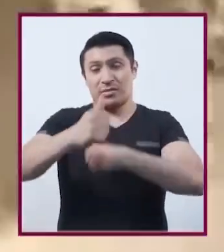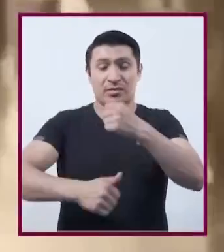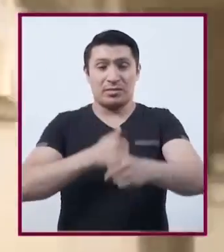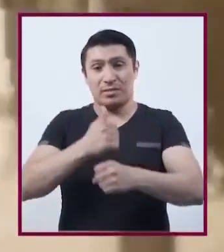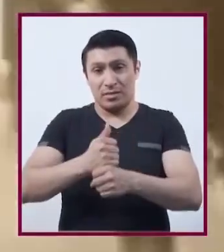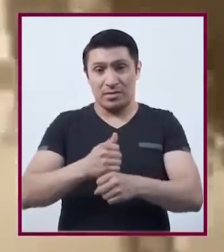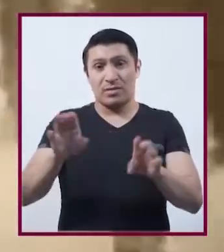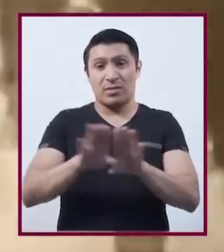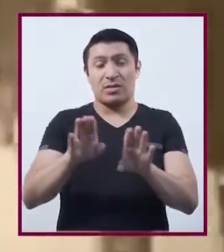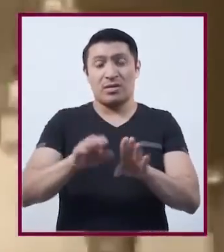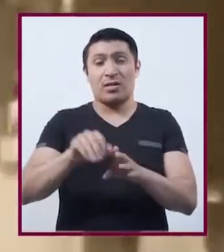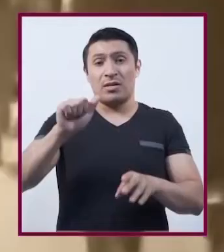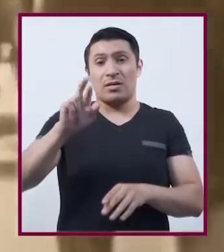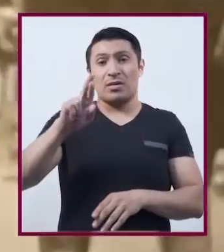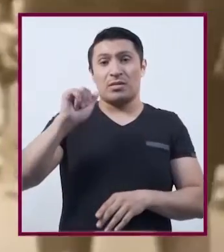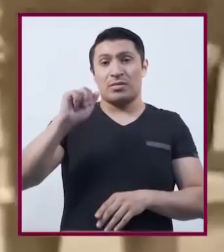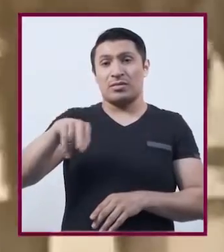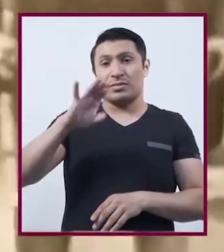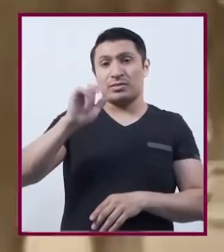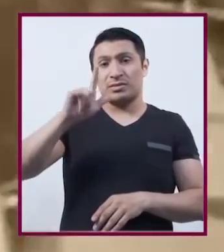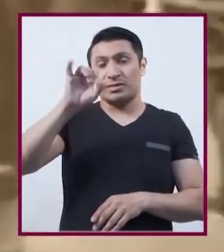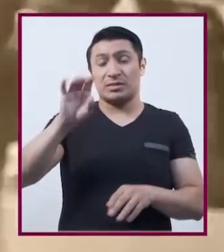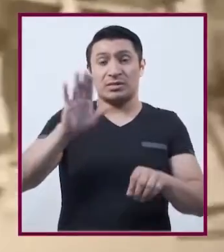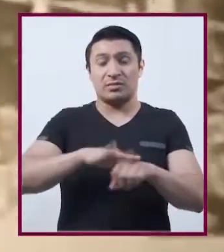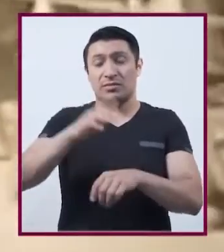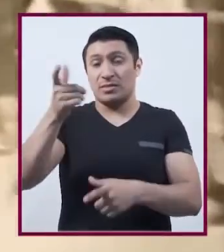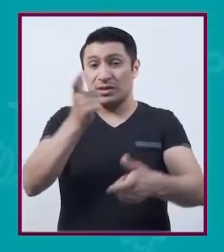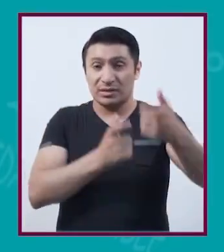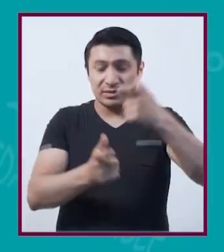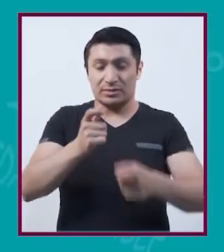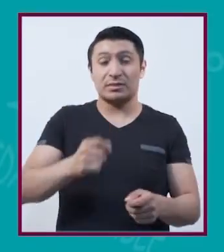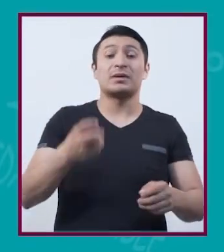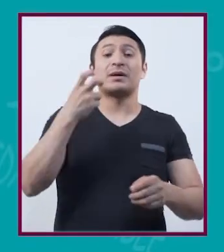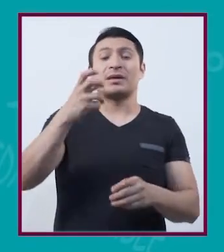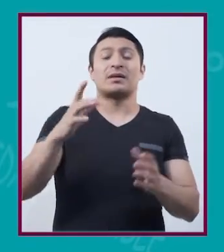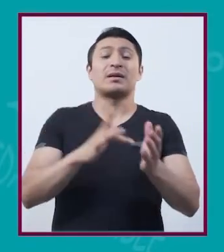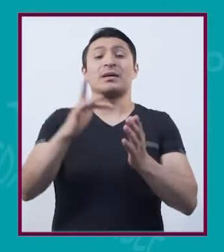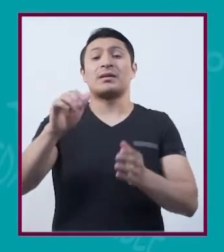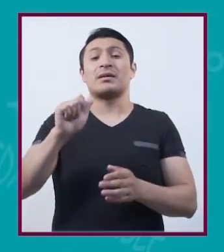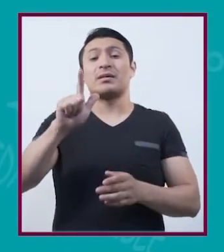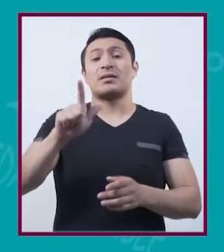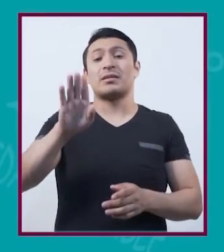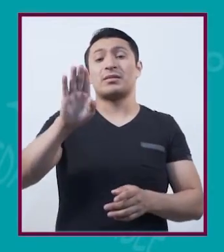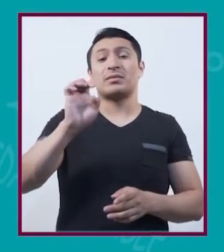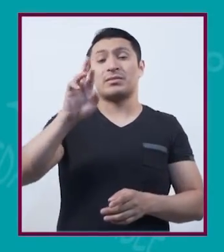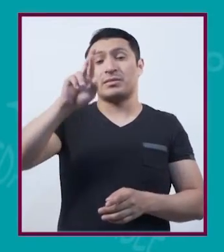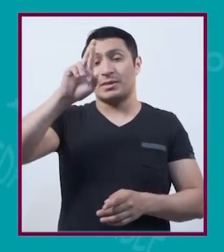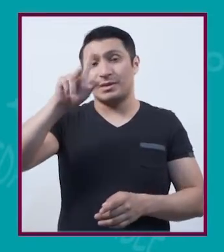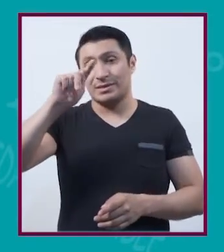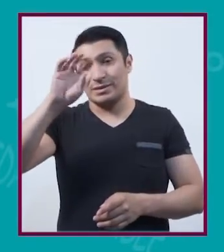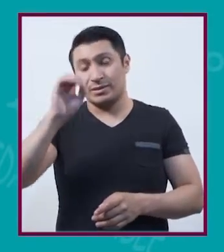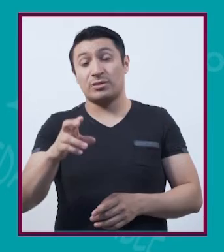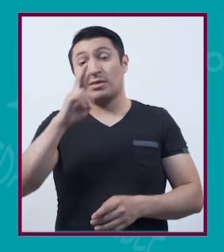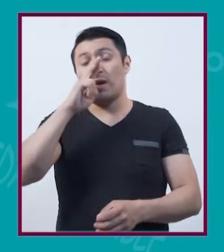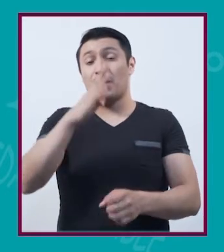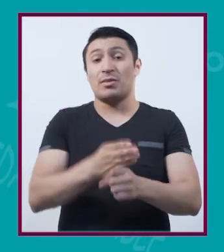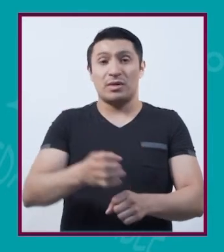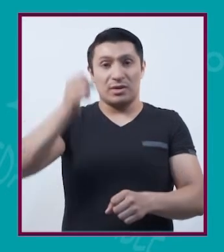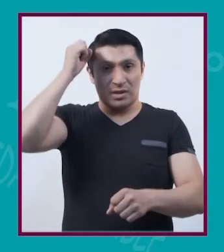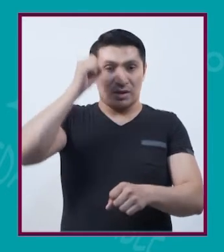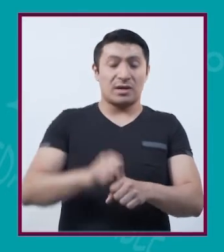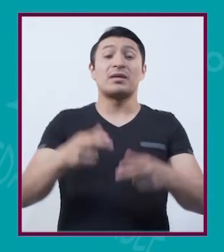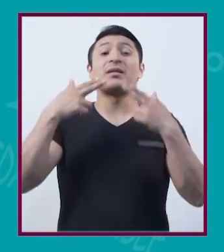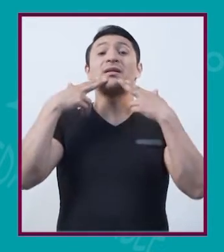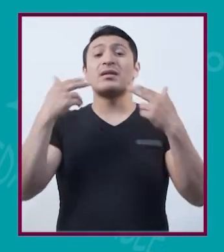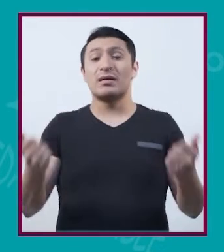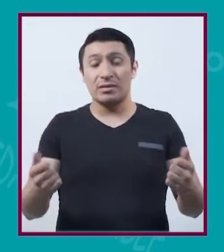de unos años a los aranceles como principal fuente de recaudación. En gran medida se lo debemos a Alberto J.